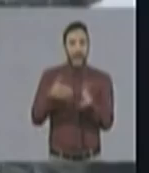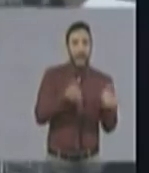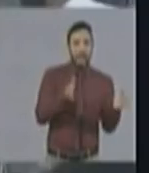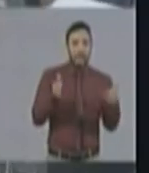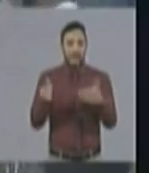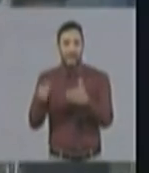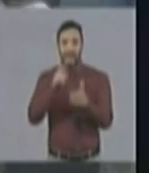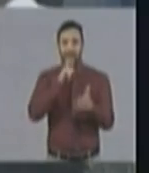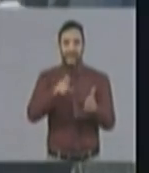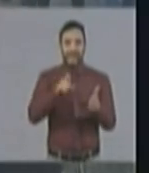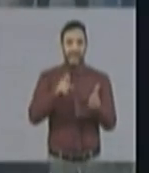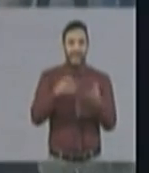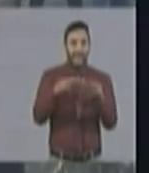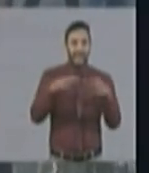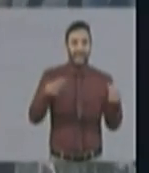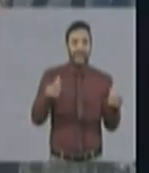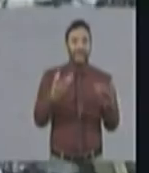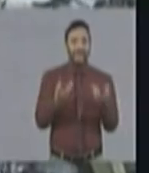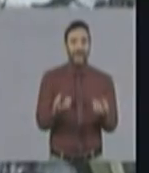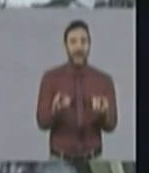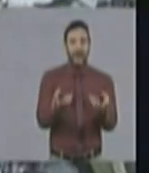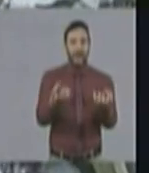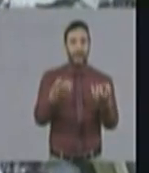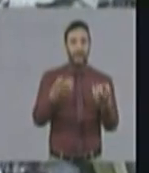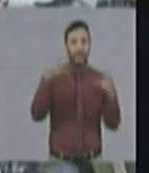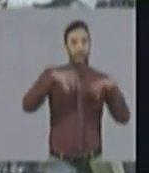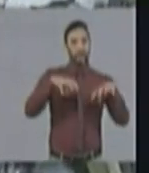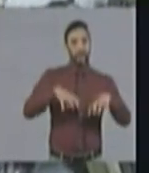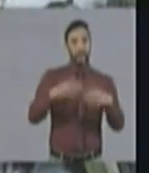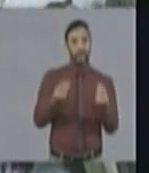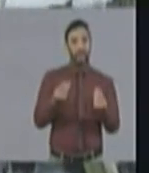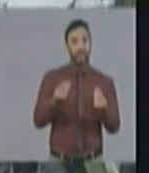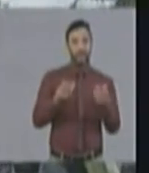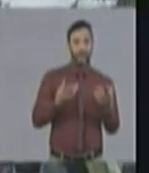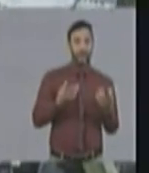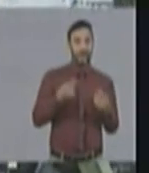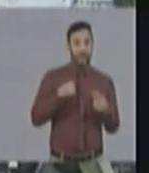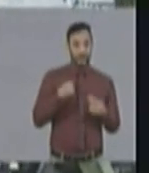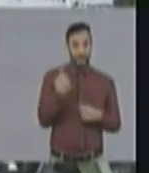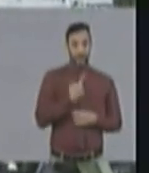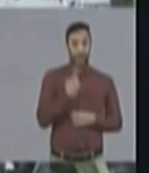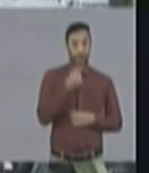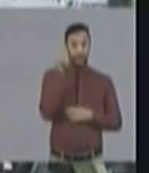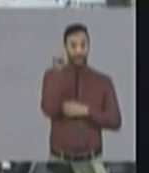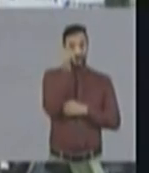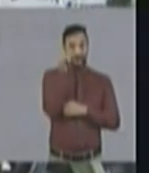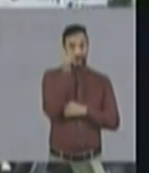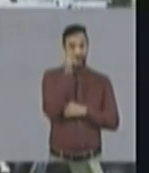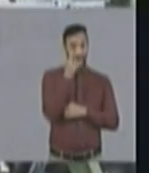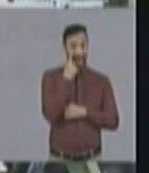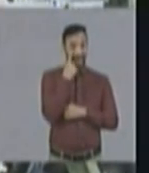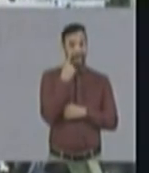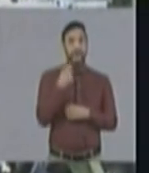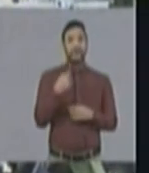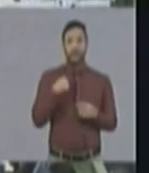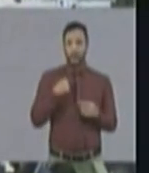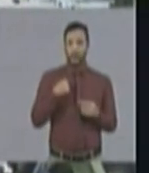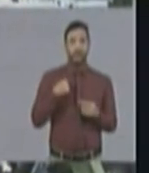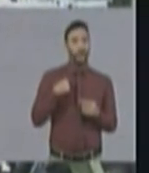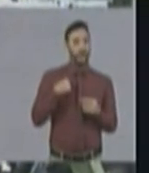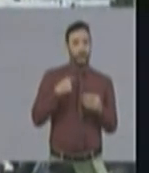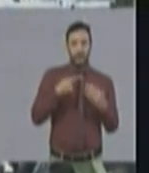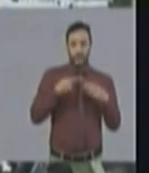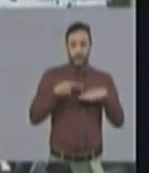Exactamente. En un terreno fangoso también por las lluvias de los últimos días. Realmente para filmar, para captar estas imágenes que hemos presentado a la teleaudiencia, tuvimos que realmente entrar a